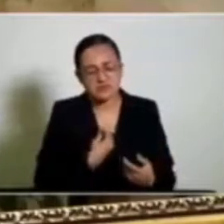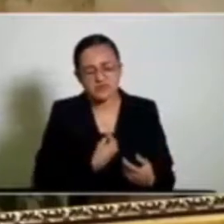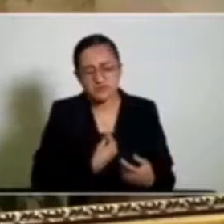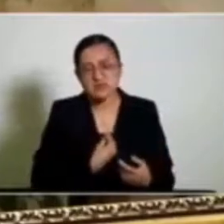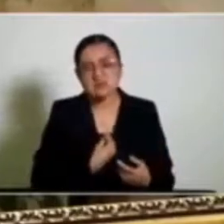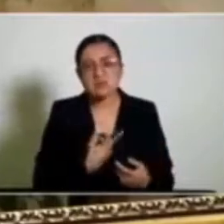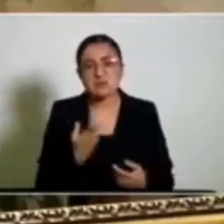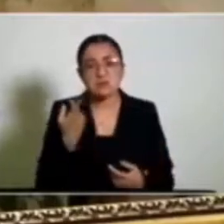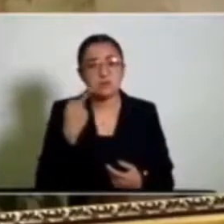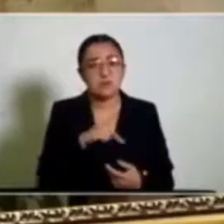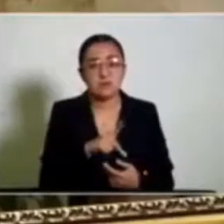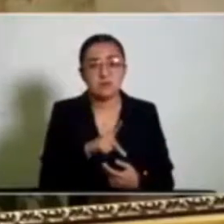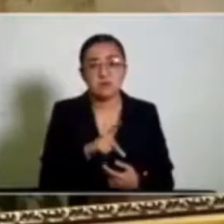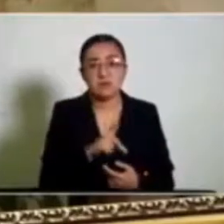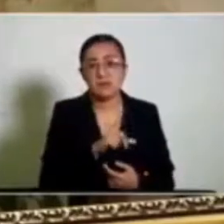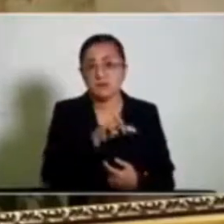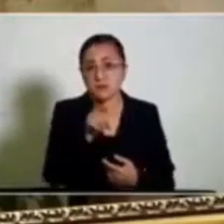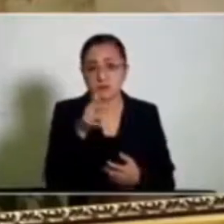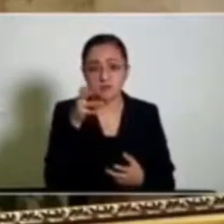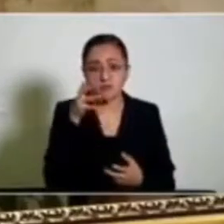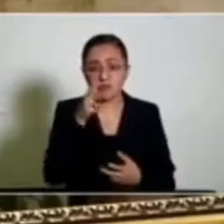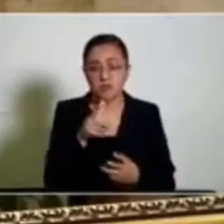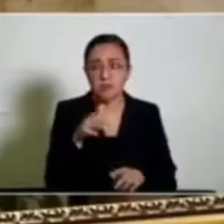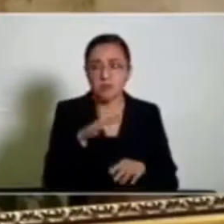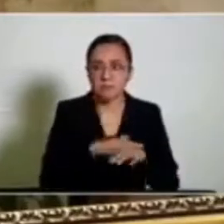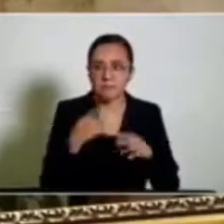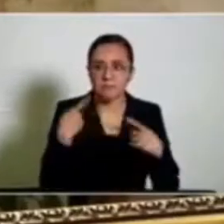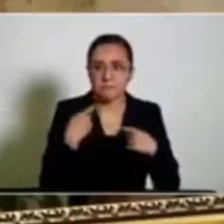pero todo tiene un límite.